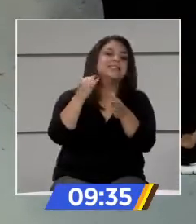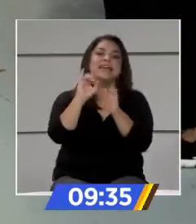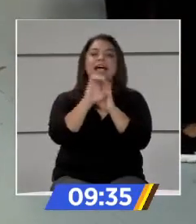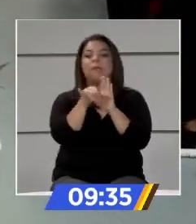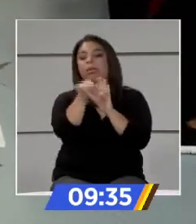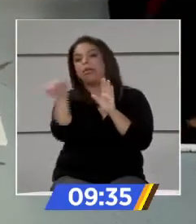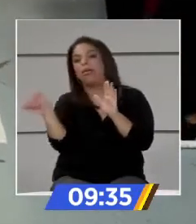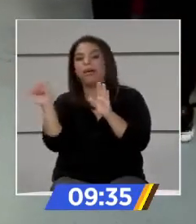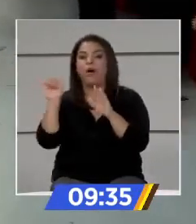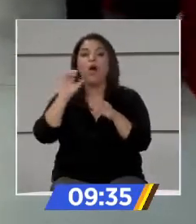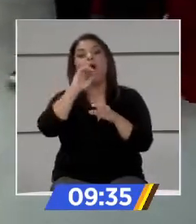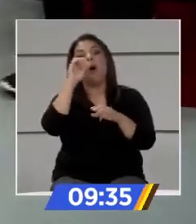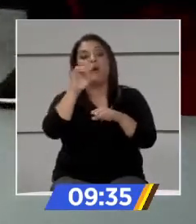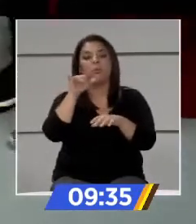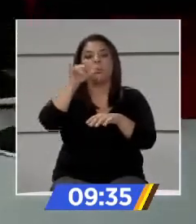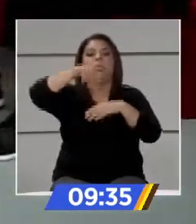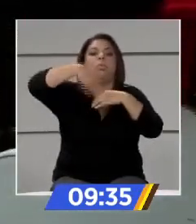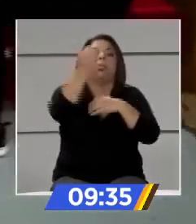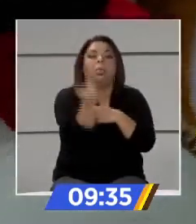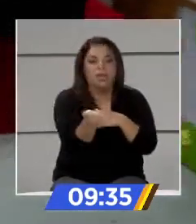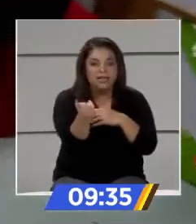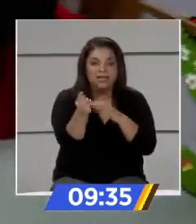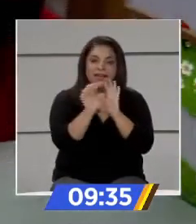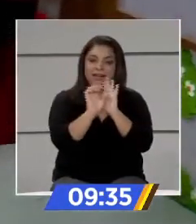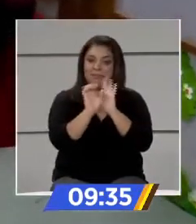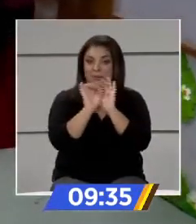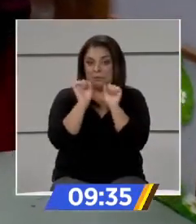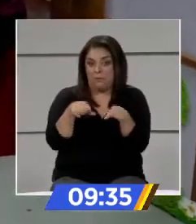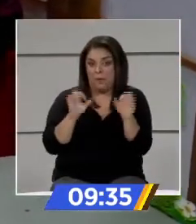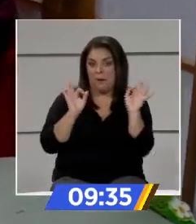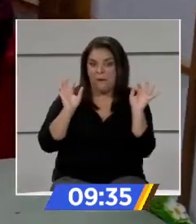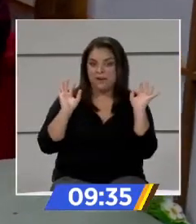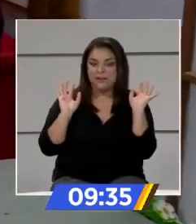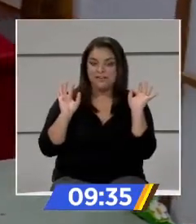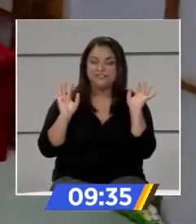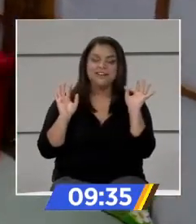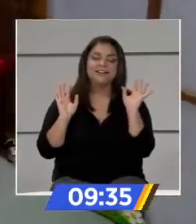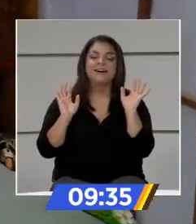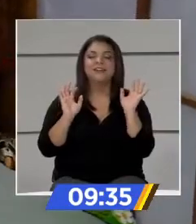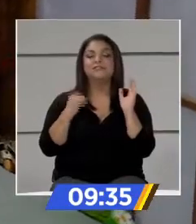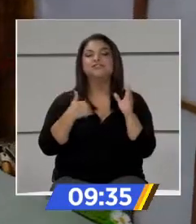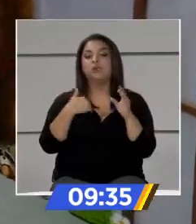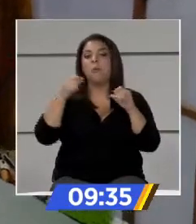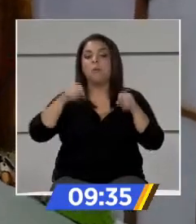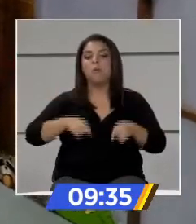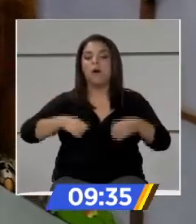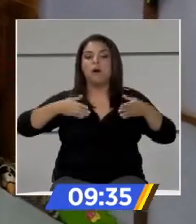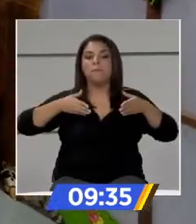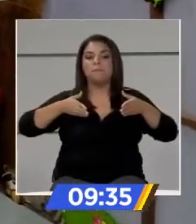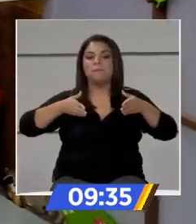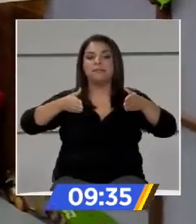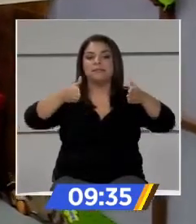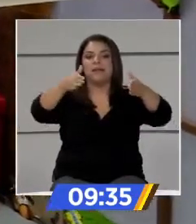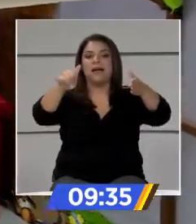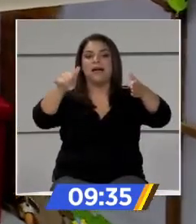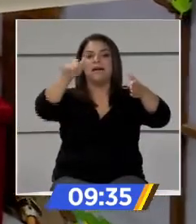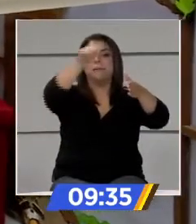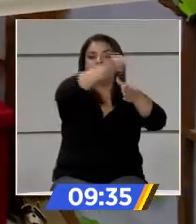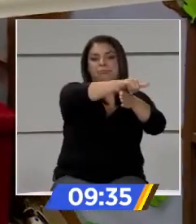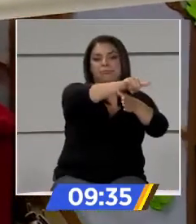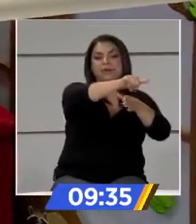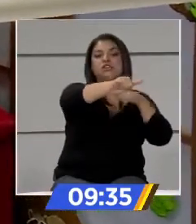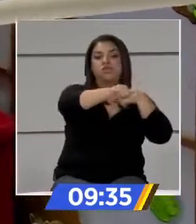como un giro como inesperado, también puede ser bueno. Bueno, yo puedo caer en la pista de Lupita. Sí. Y Lupita puede caer